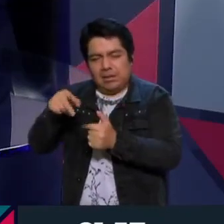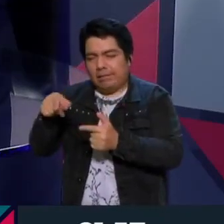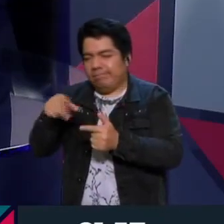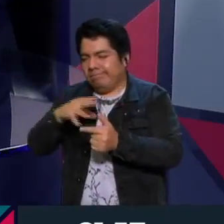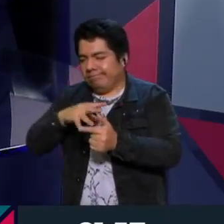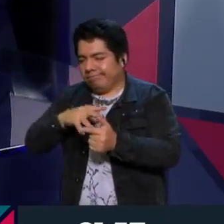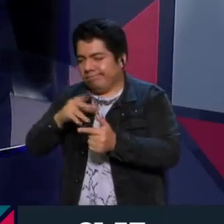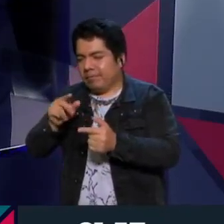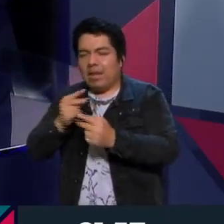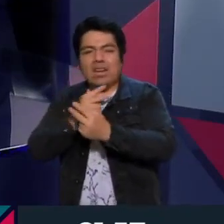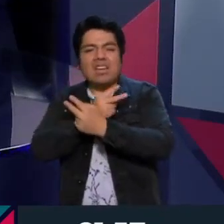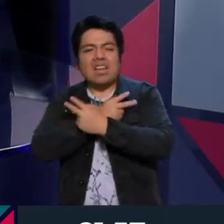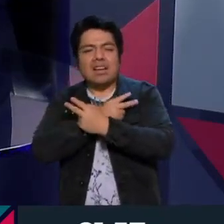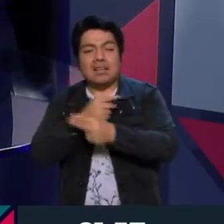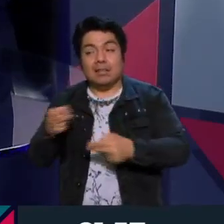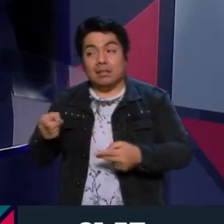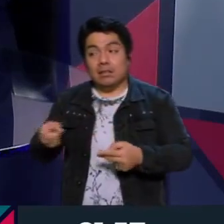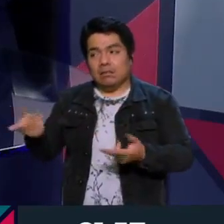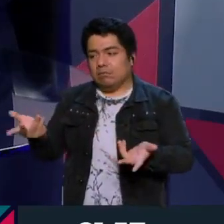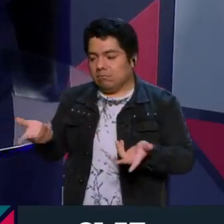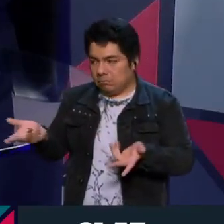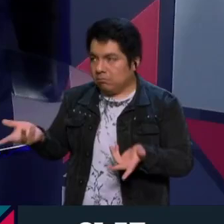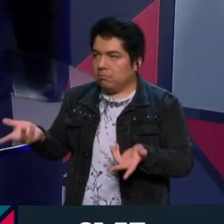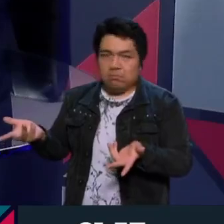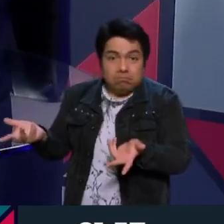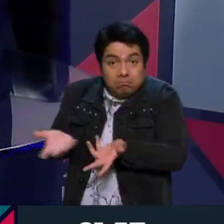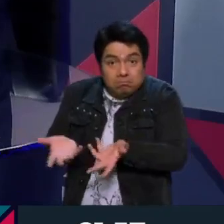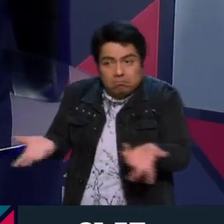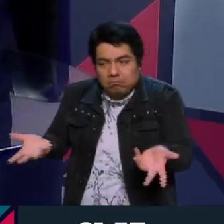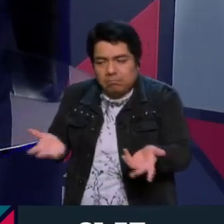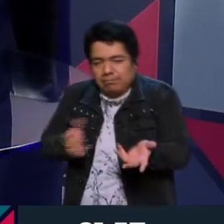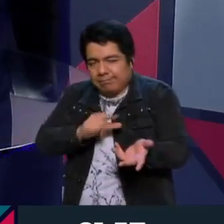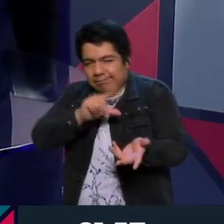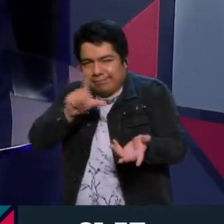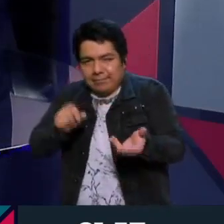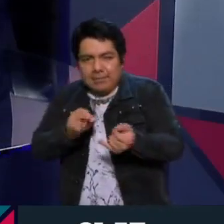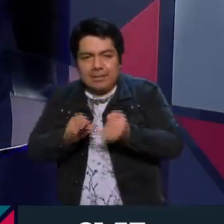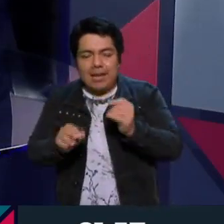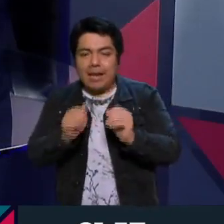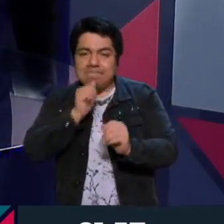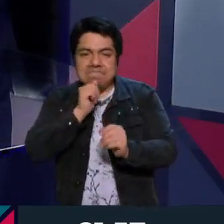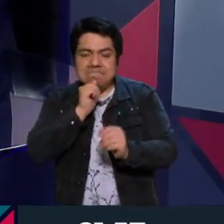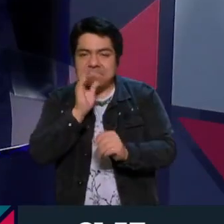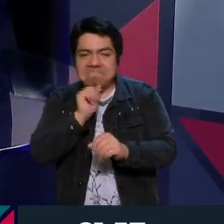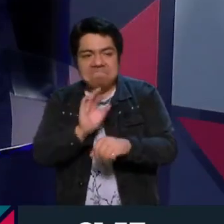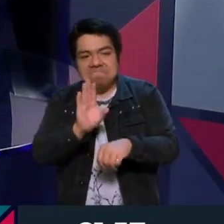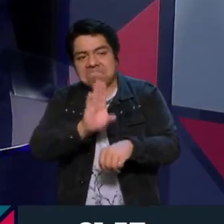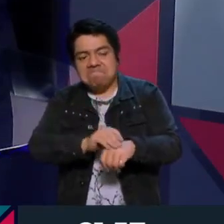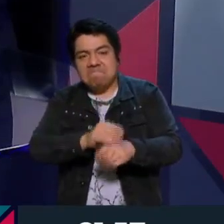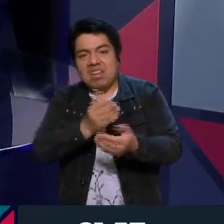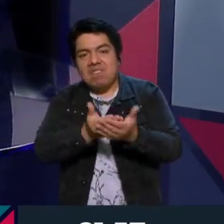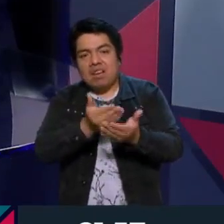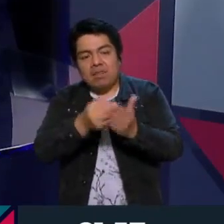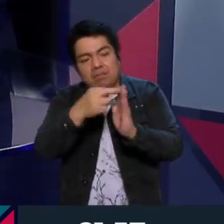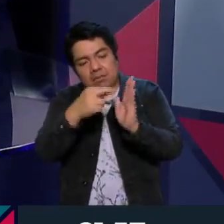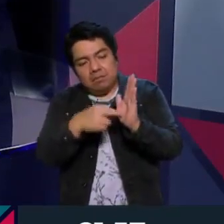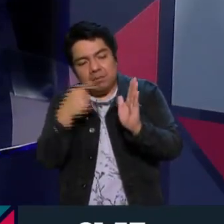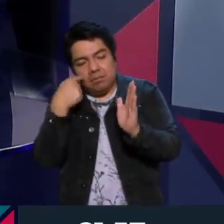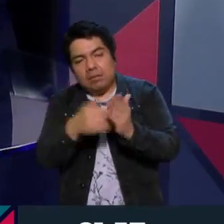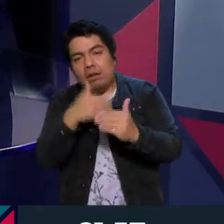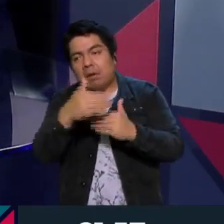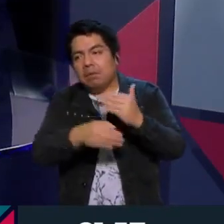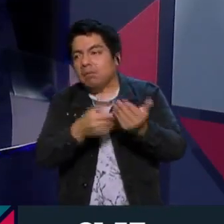Digamos, las vacaciones que se tomaron los legisladores y que al final de cuentas no permitieron que avanzaran reformas tan importantes como las que